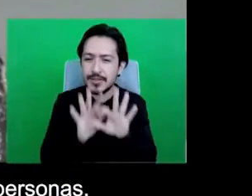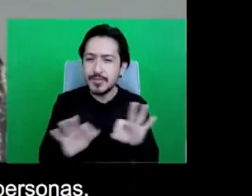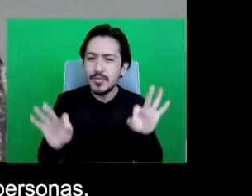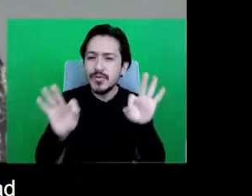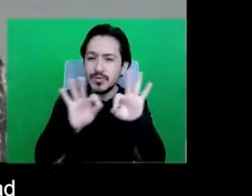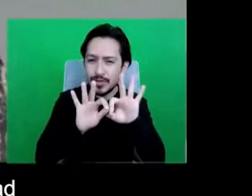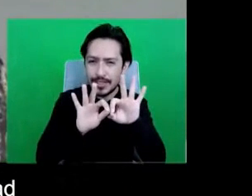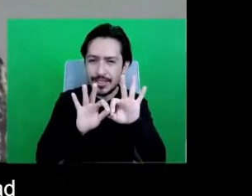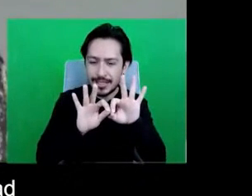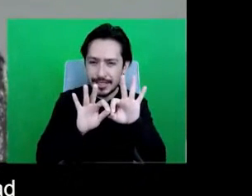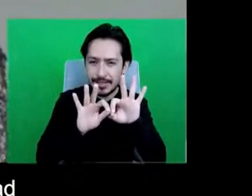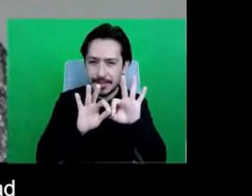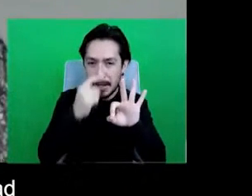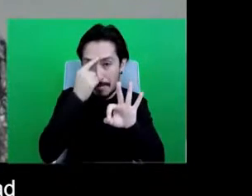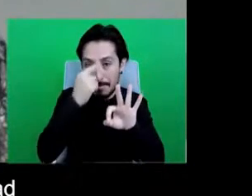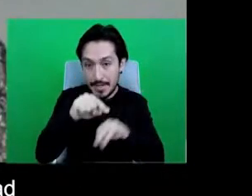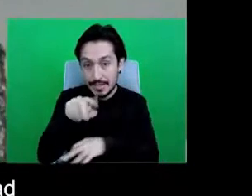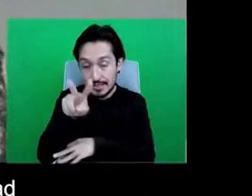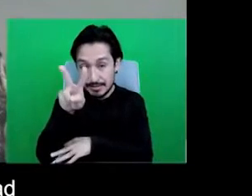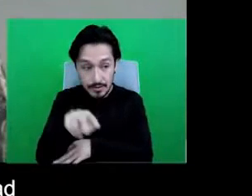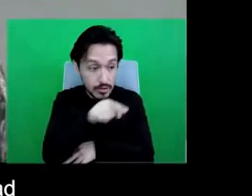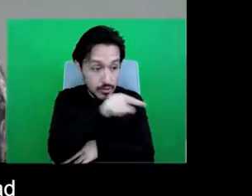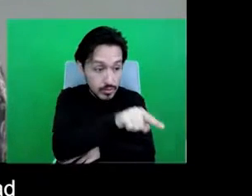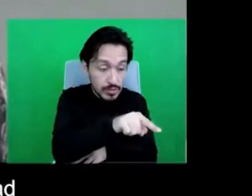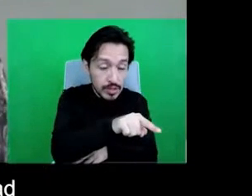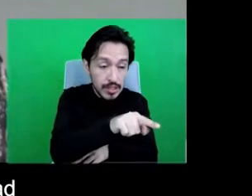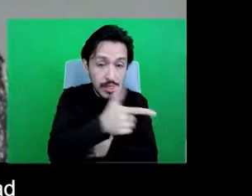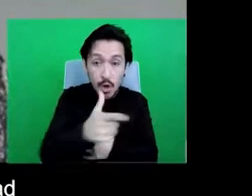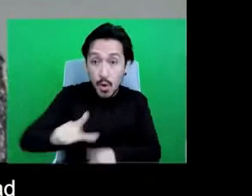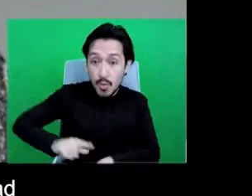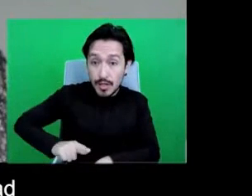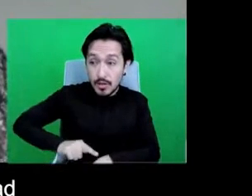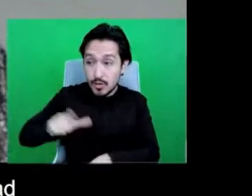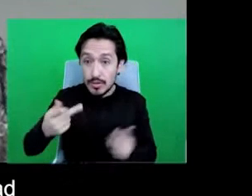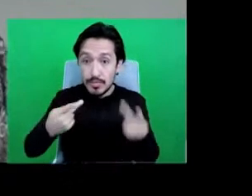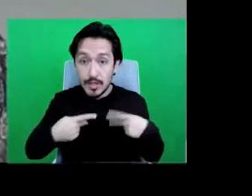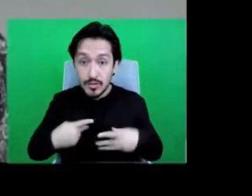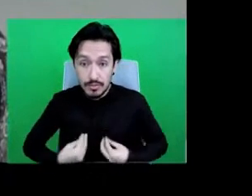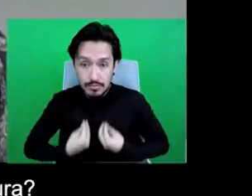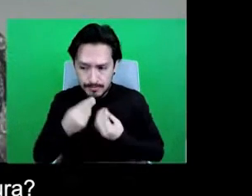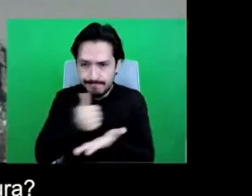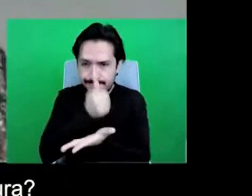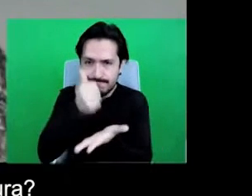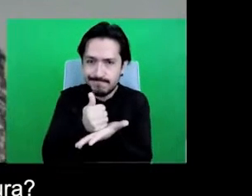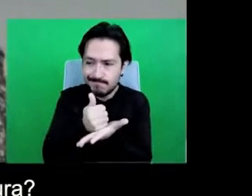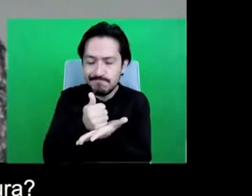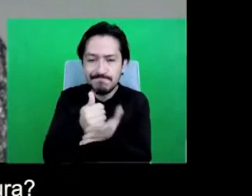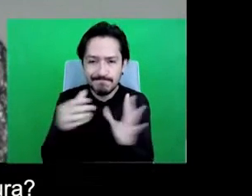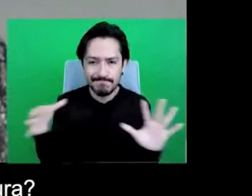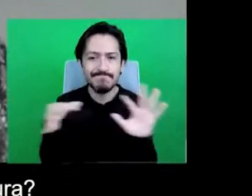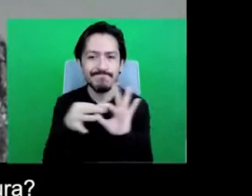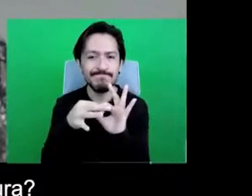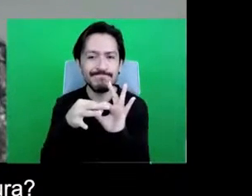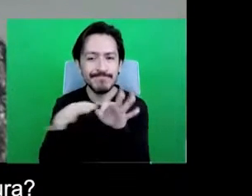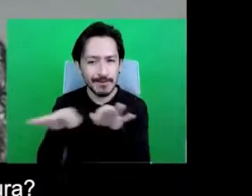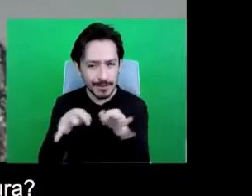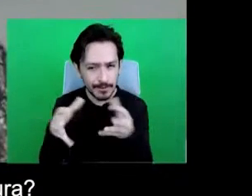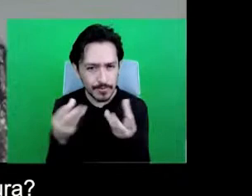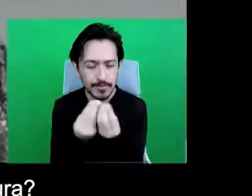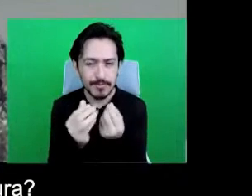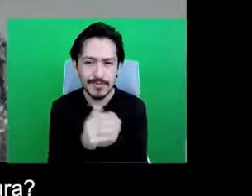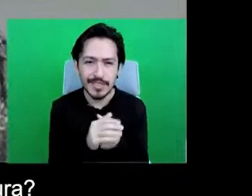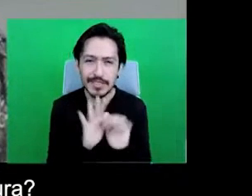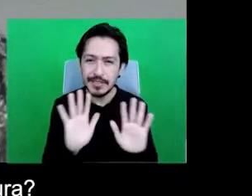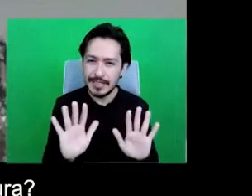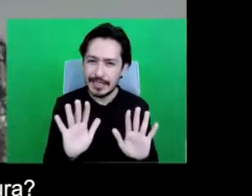iniciativas ciudadanas en ejercicios permanentes de corresponsabilidad entre ciudadanía y gobierno. Y bueno, ¿qué no es Innovación para la